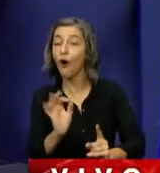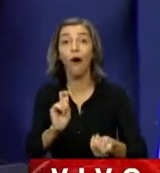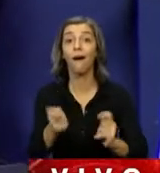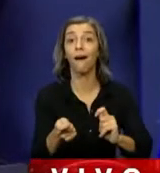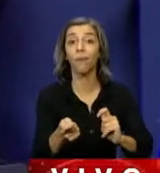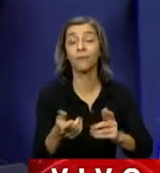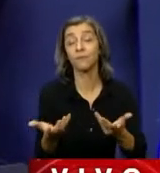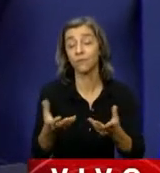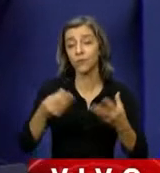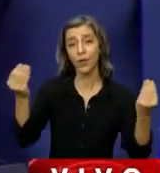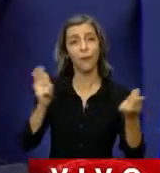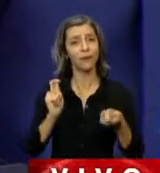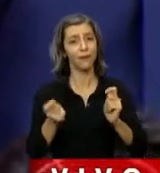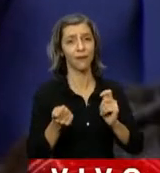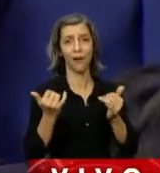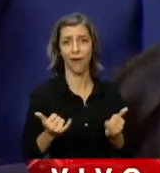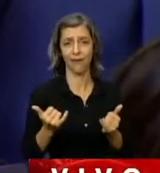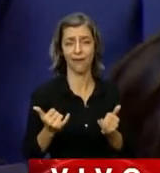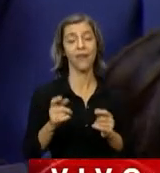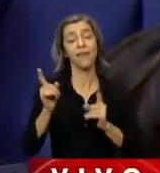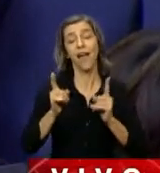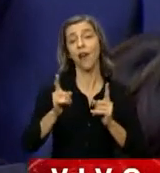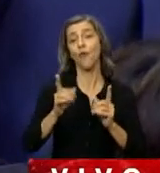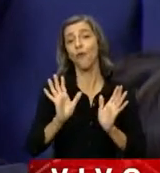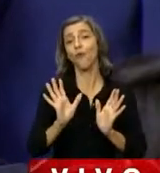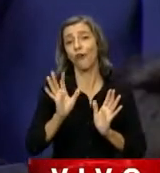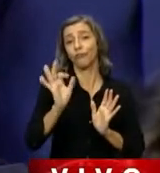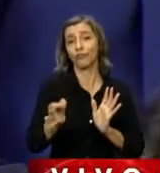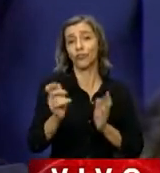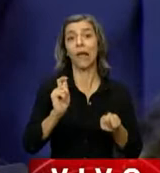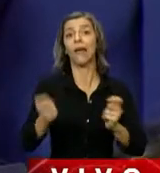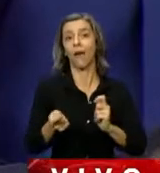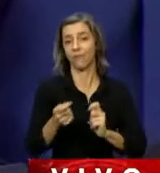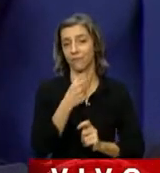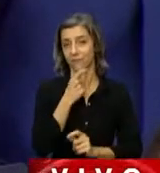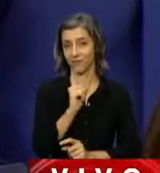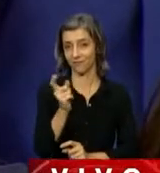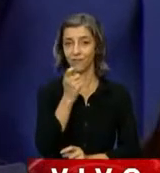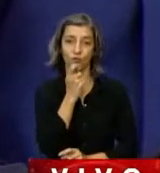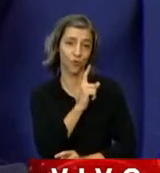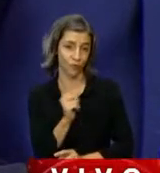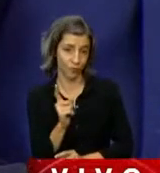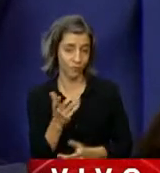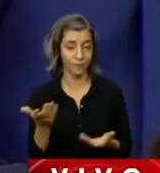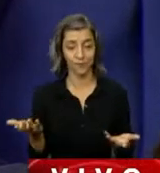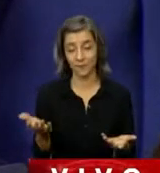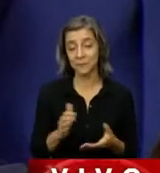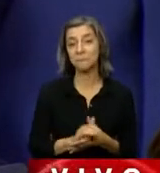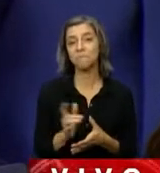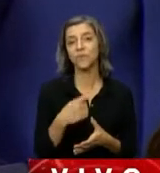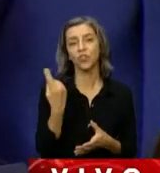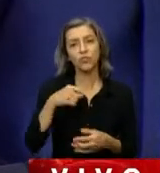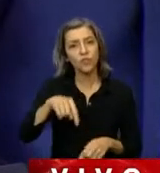a los sectores conservadores generalmente no les gusta. Lo que está sucediendo acá es que estamos tratando